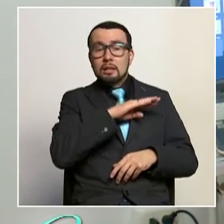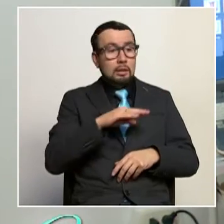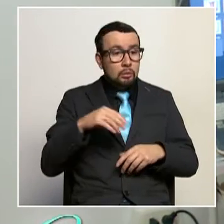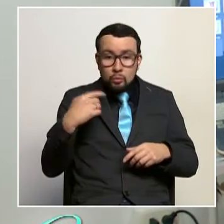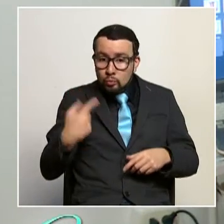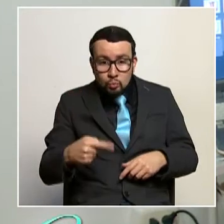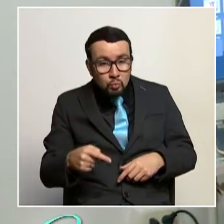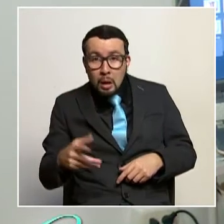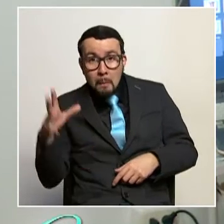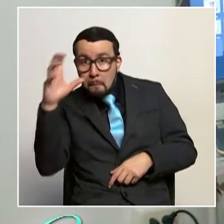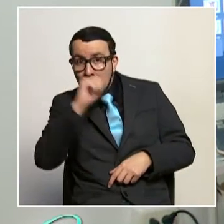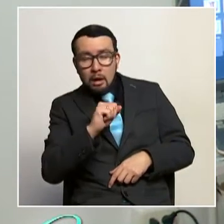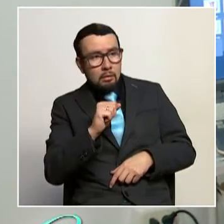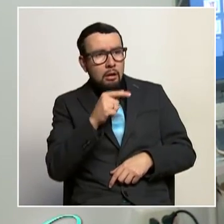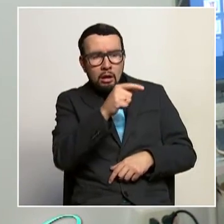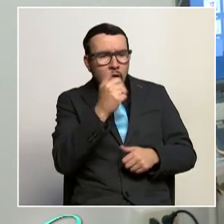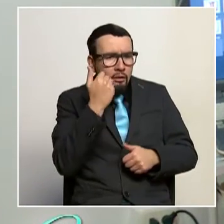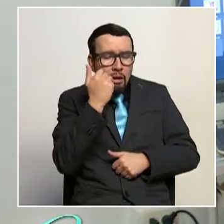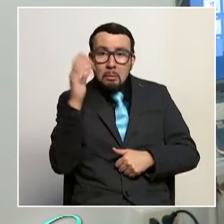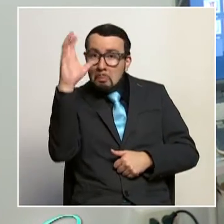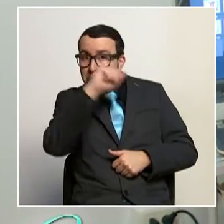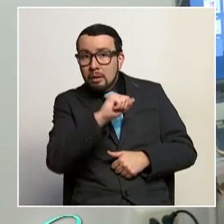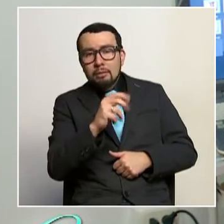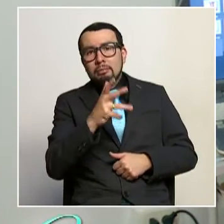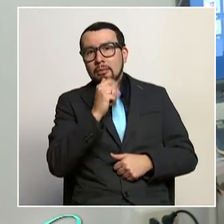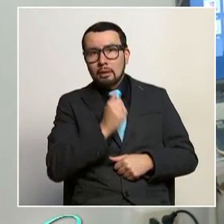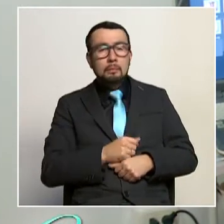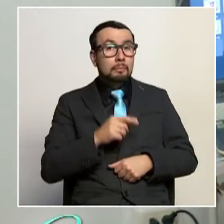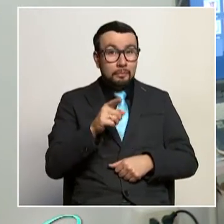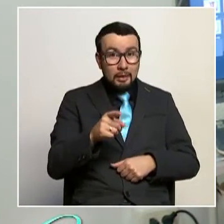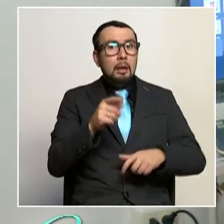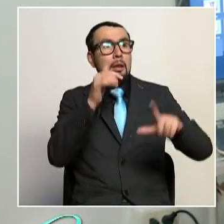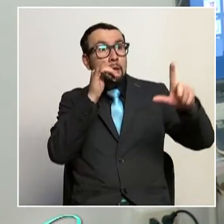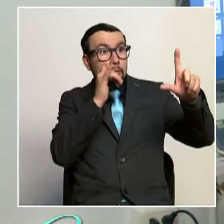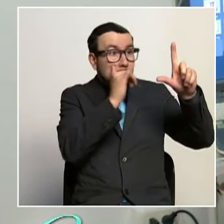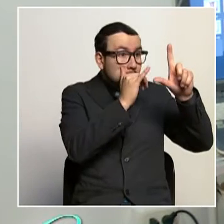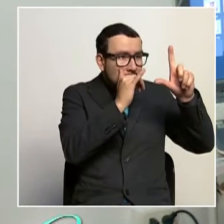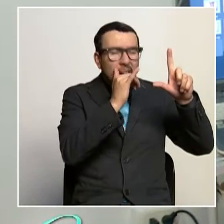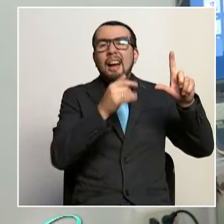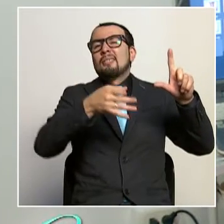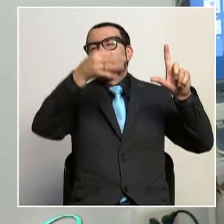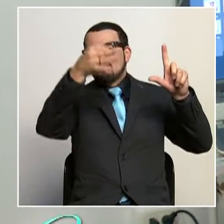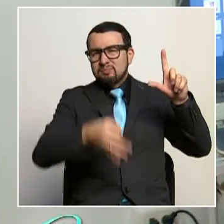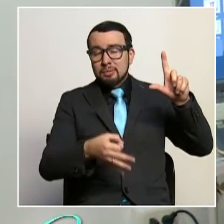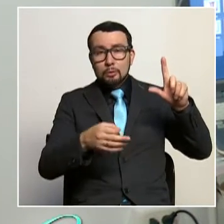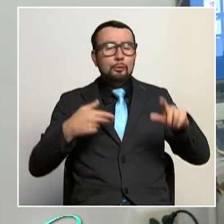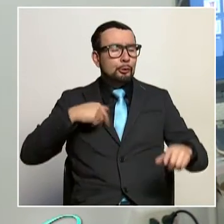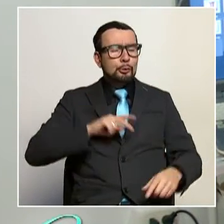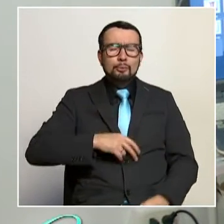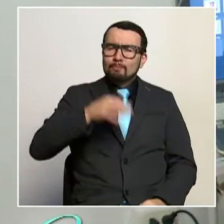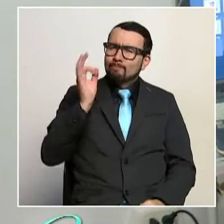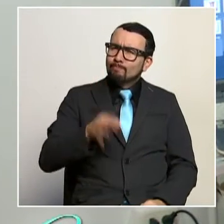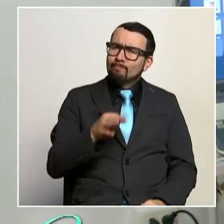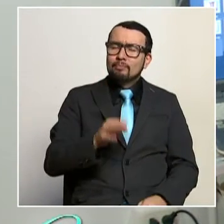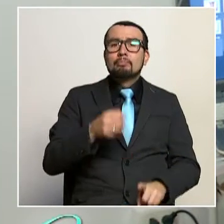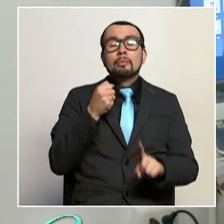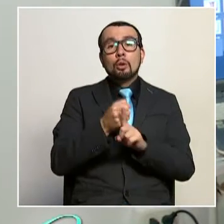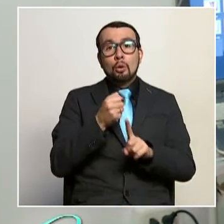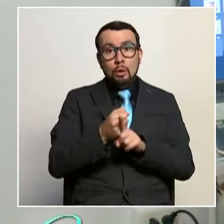no detectan la lesión. Por eso el examen con videocolposcopia, siempre hemos sido unos convencidos,